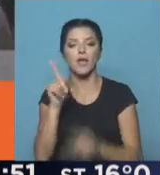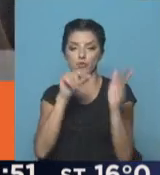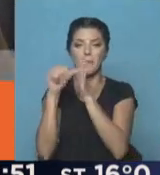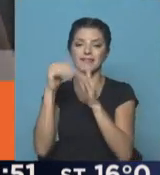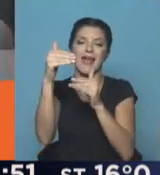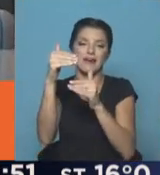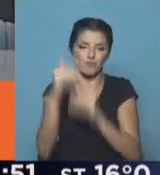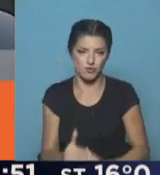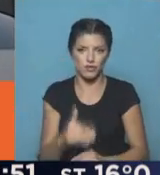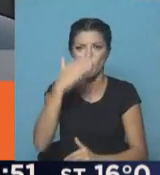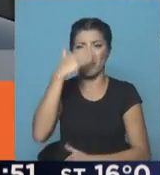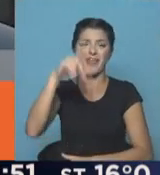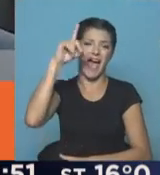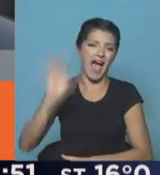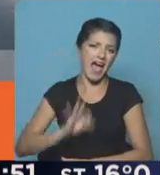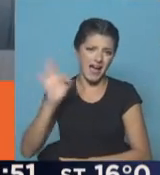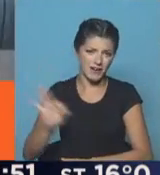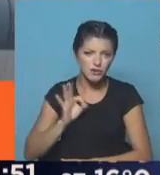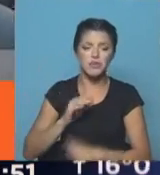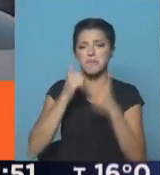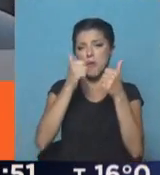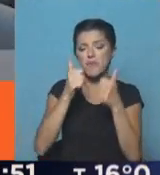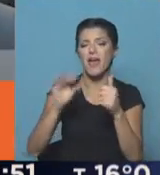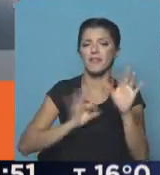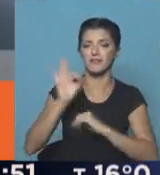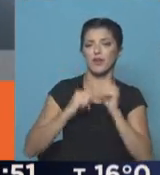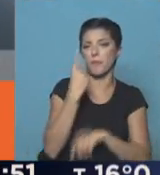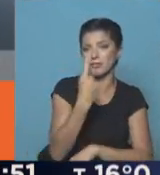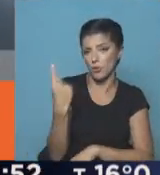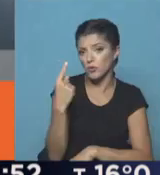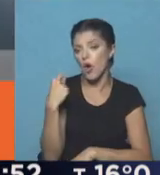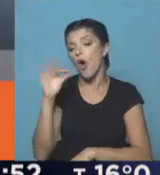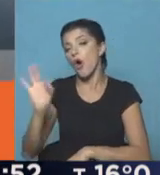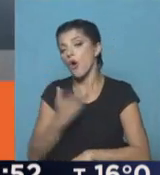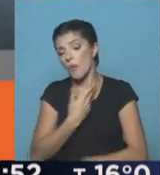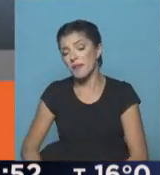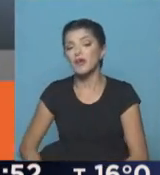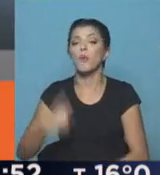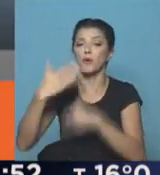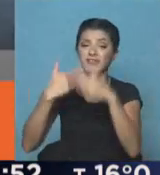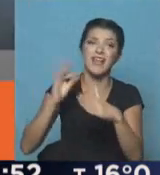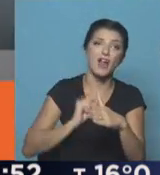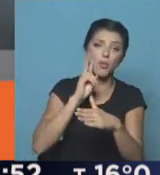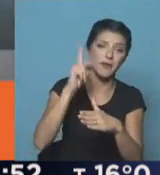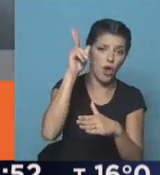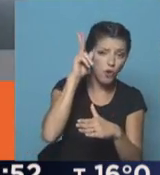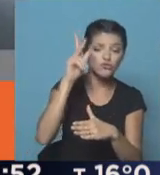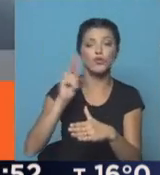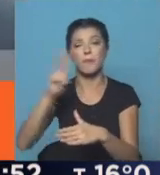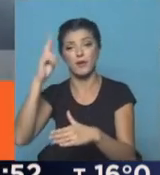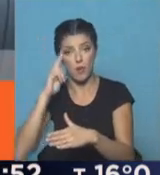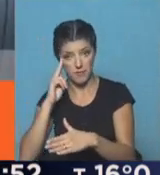indudablemente, después de una época de oro del socialismo del siglo XXI, de los gobiernos progresistas en el 2008-2009, donde de 10